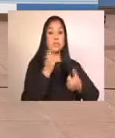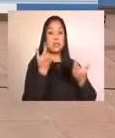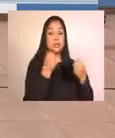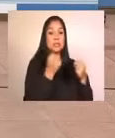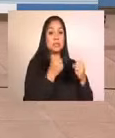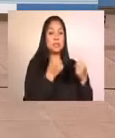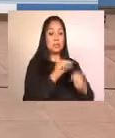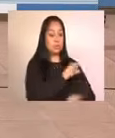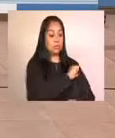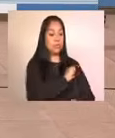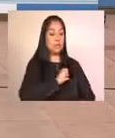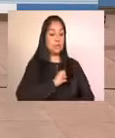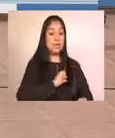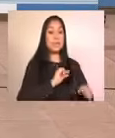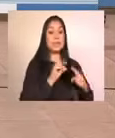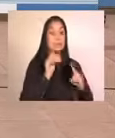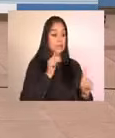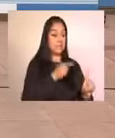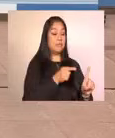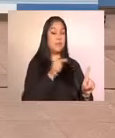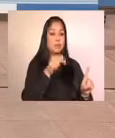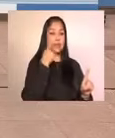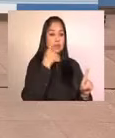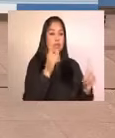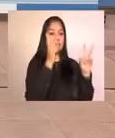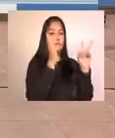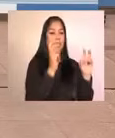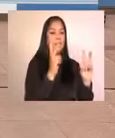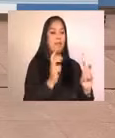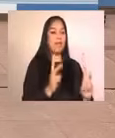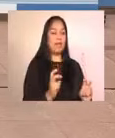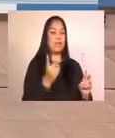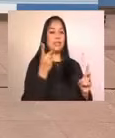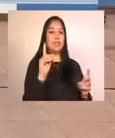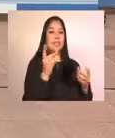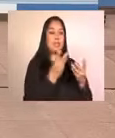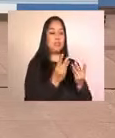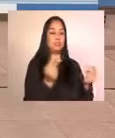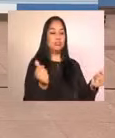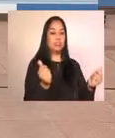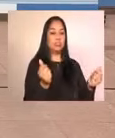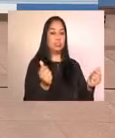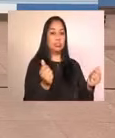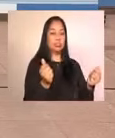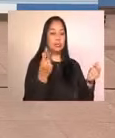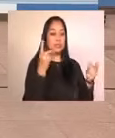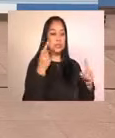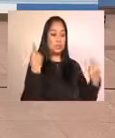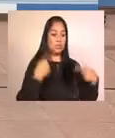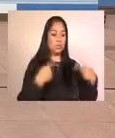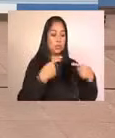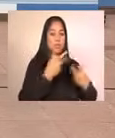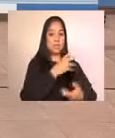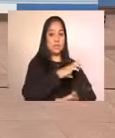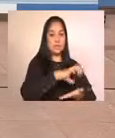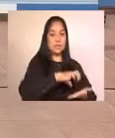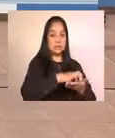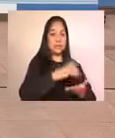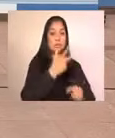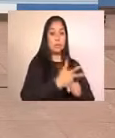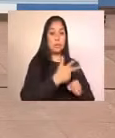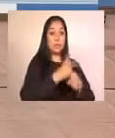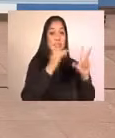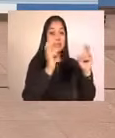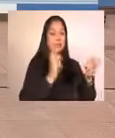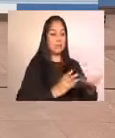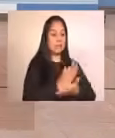del gabinete, de un gabinete específico que tratará temas de resoluciones en contra del Estado de Guatemala en materia de derechos humanos.